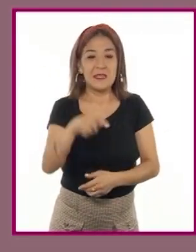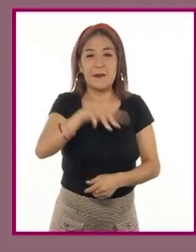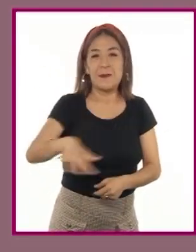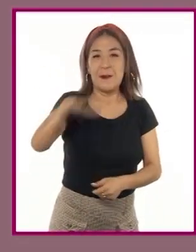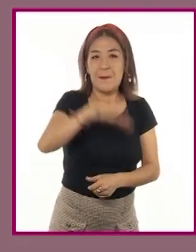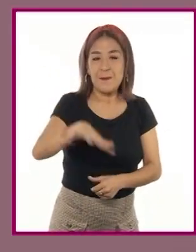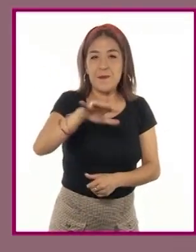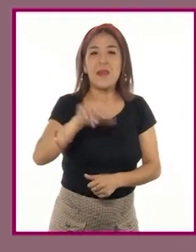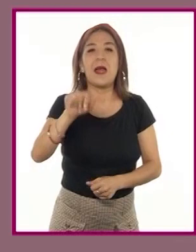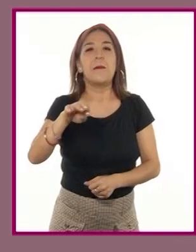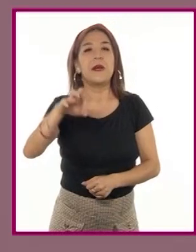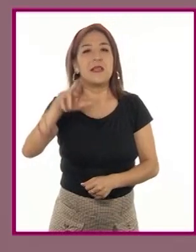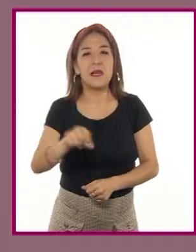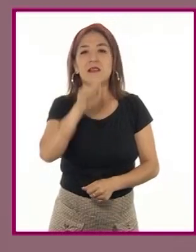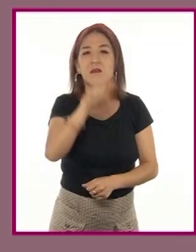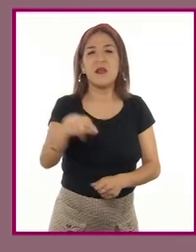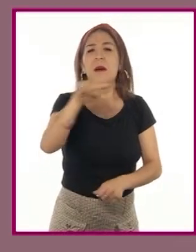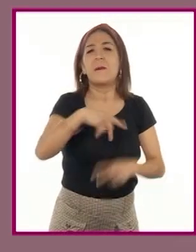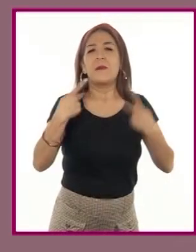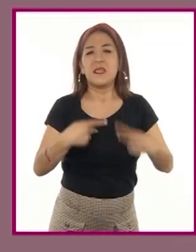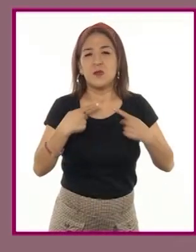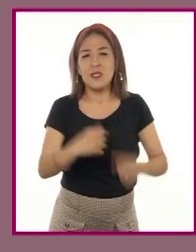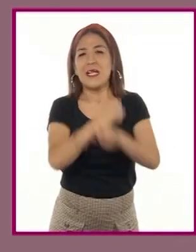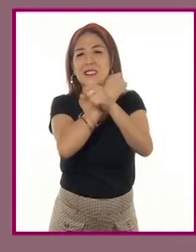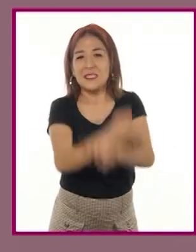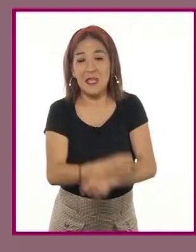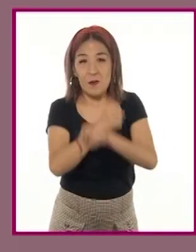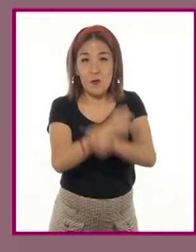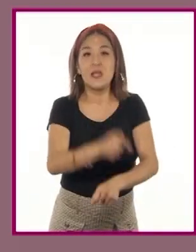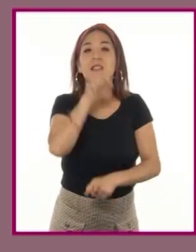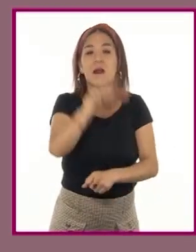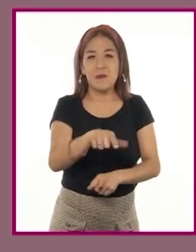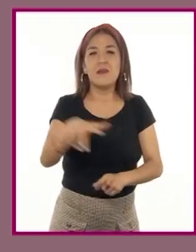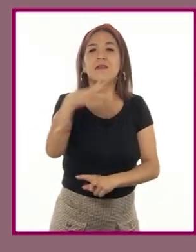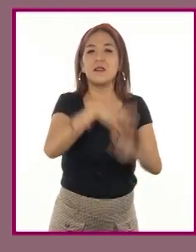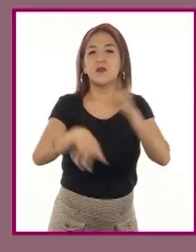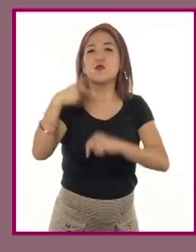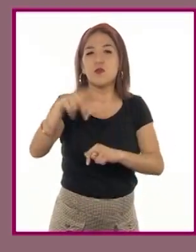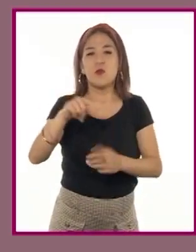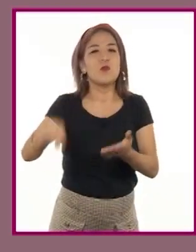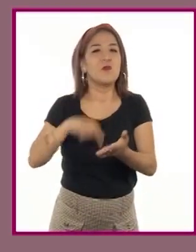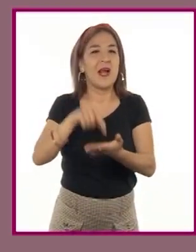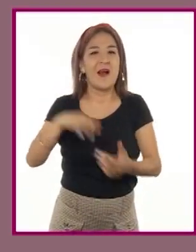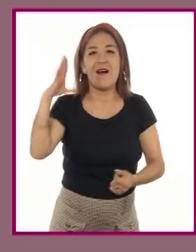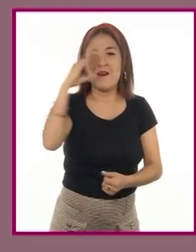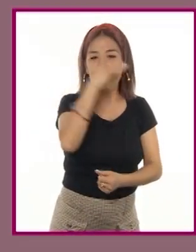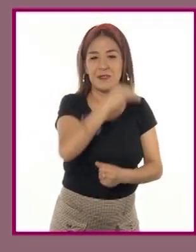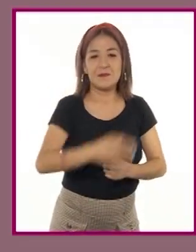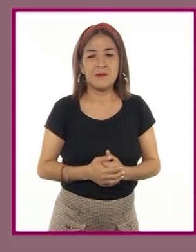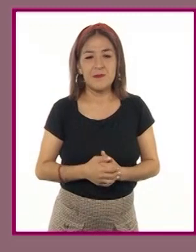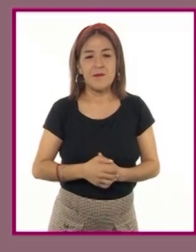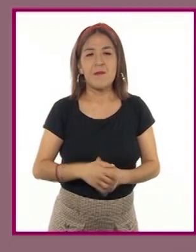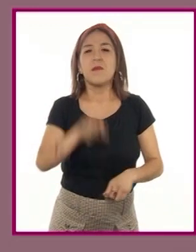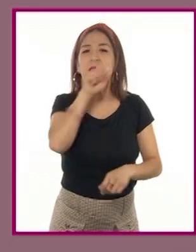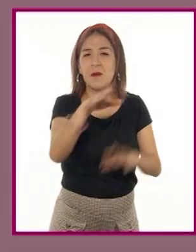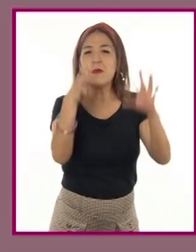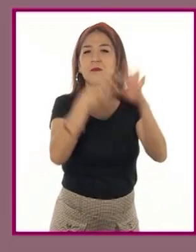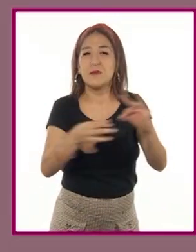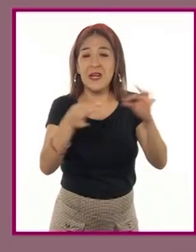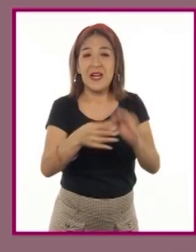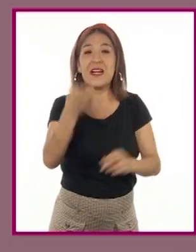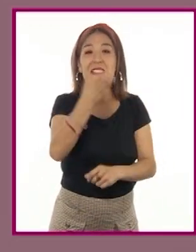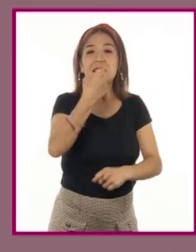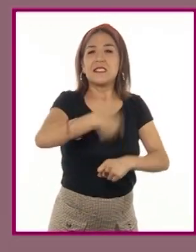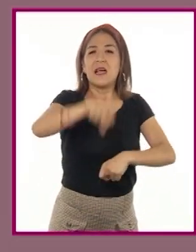traslado de personas esclavizadas, también de una parte del continente africano. Pudimos detenernos durante varias